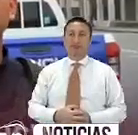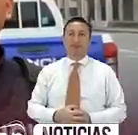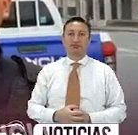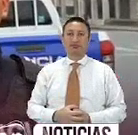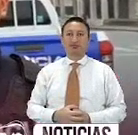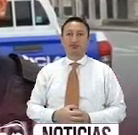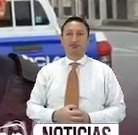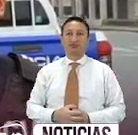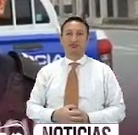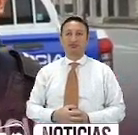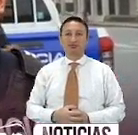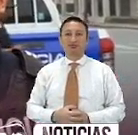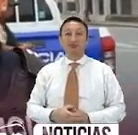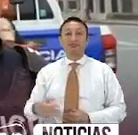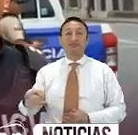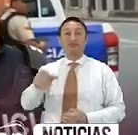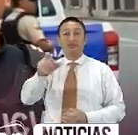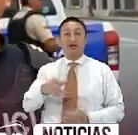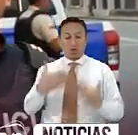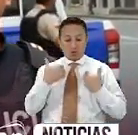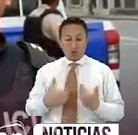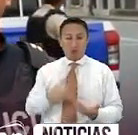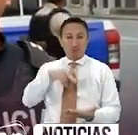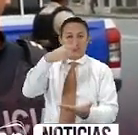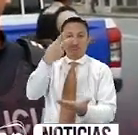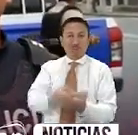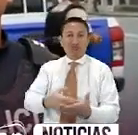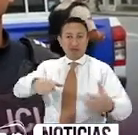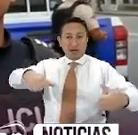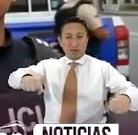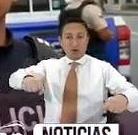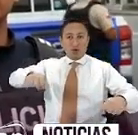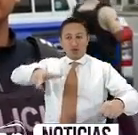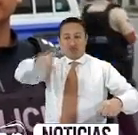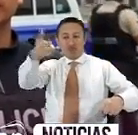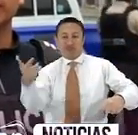Por la posición en la que termina el cuerpo y la motocicleta